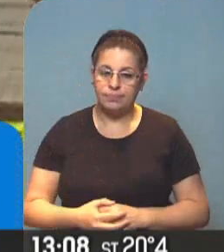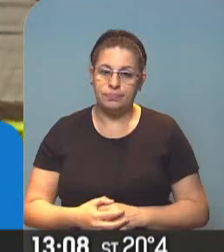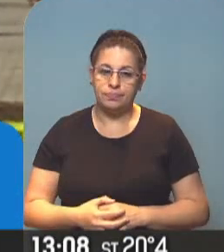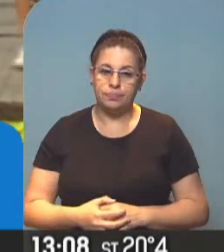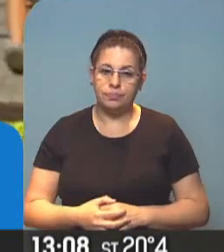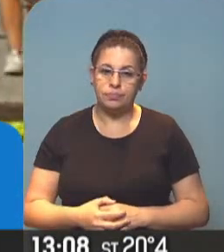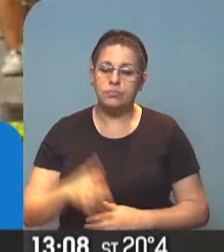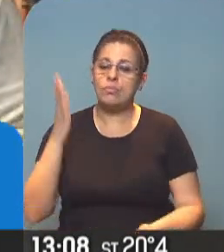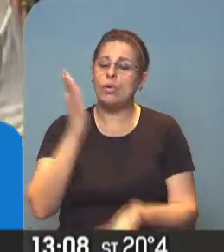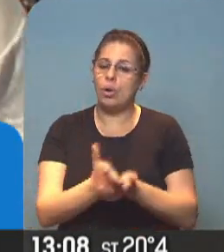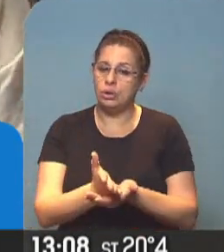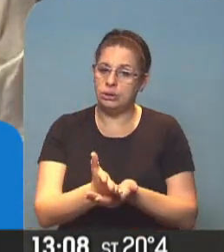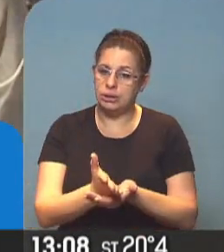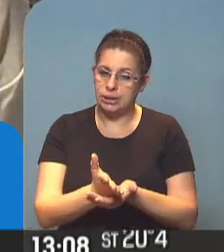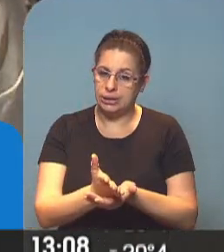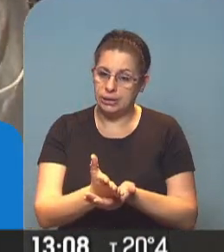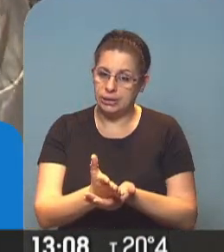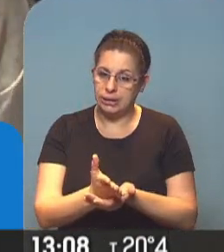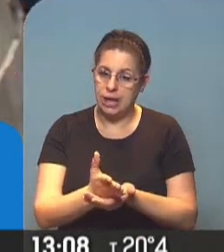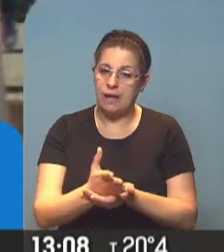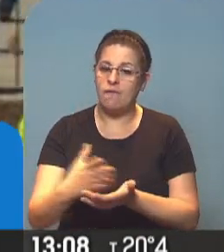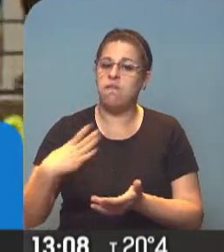la condena es aún sin prisión